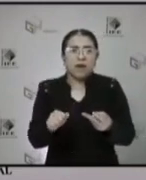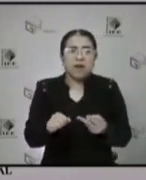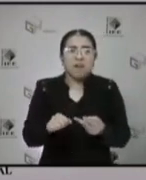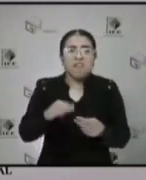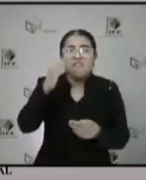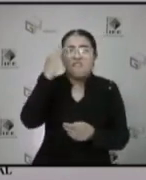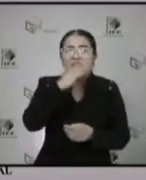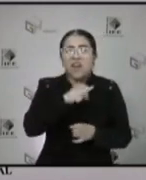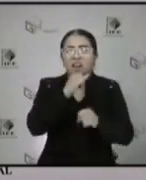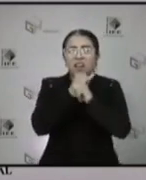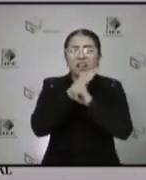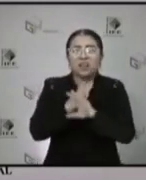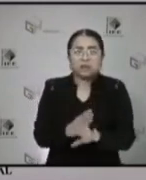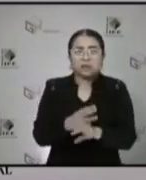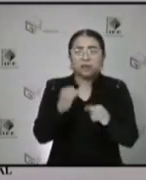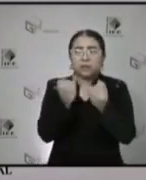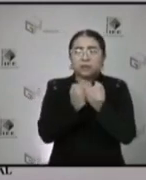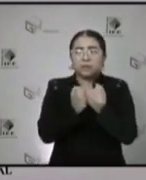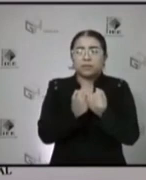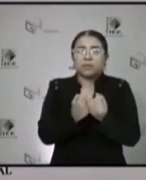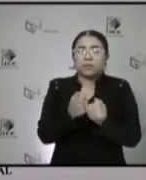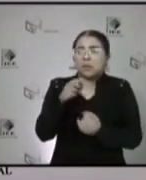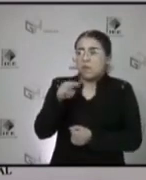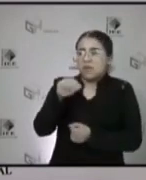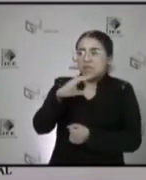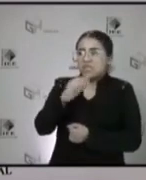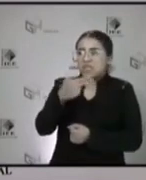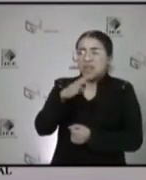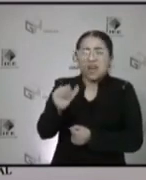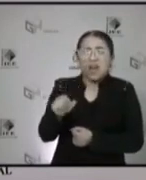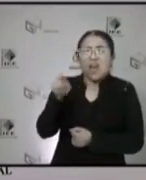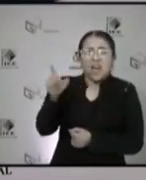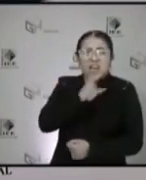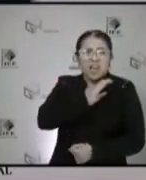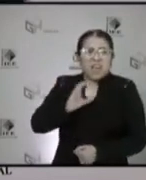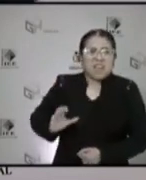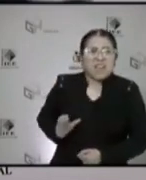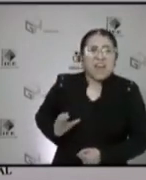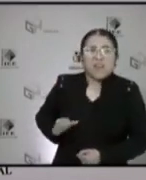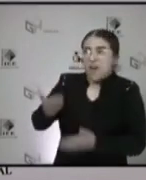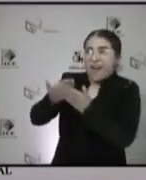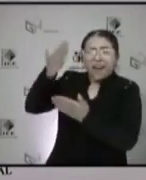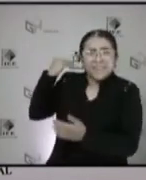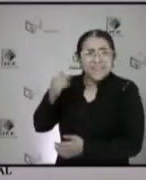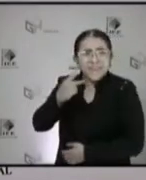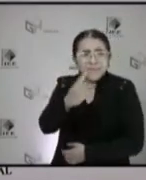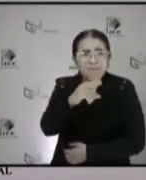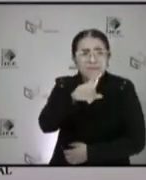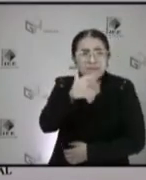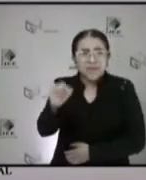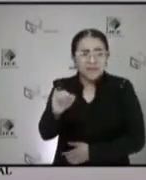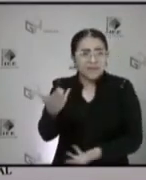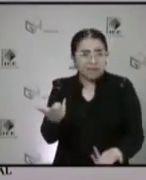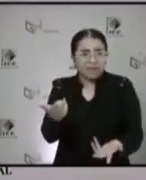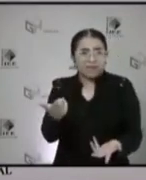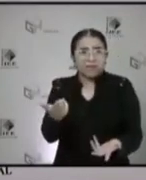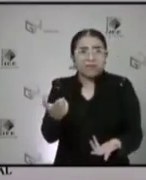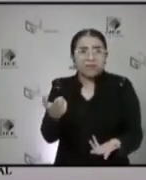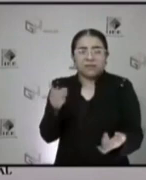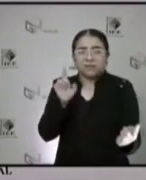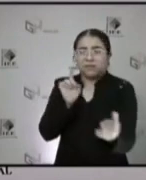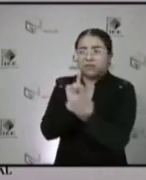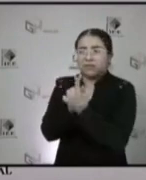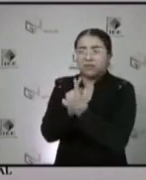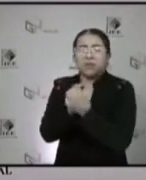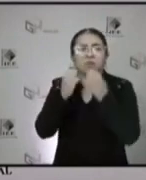traicionados con la imposición de Menchaca, un candidato priista, a todos los que se nos han acercado